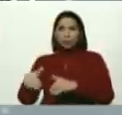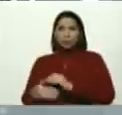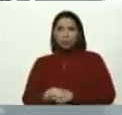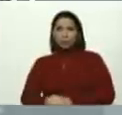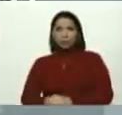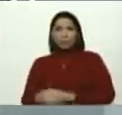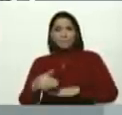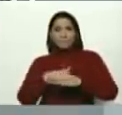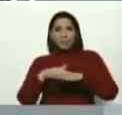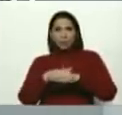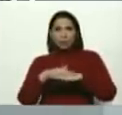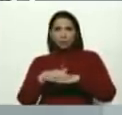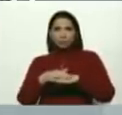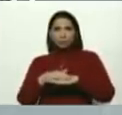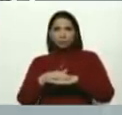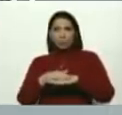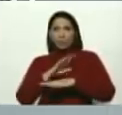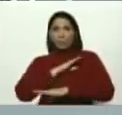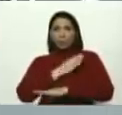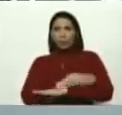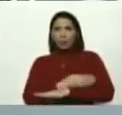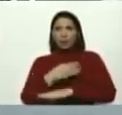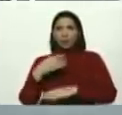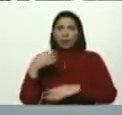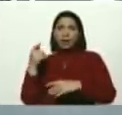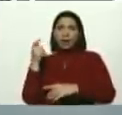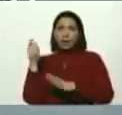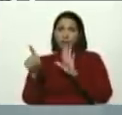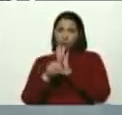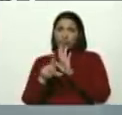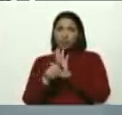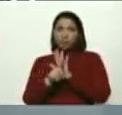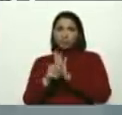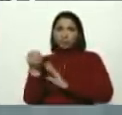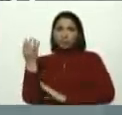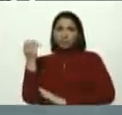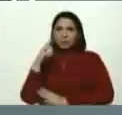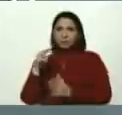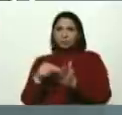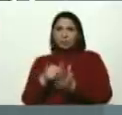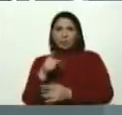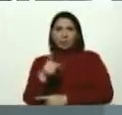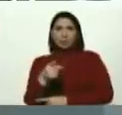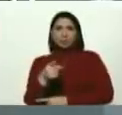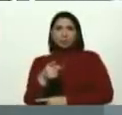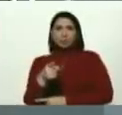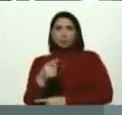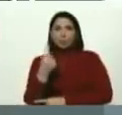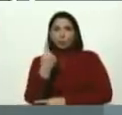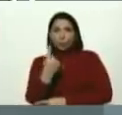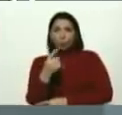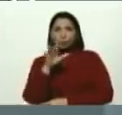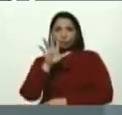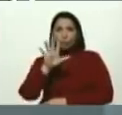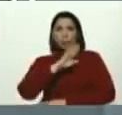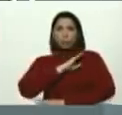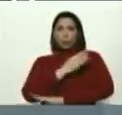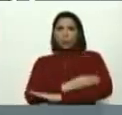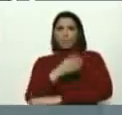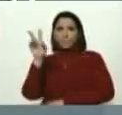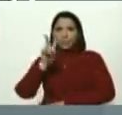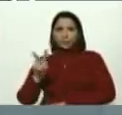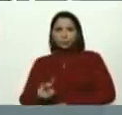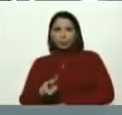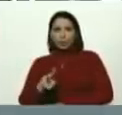el poder parlamentario, el poder legislativo, que es uno de los 5 poderes en Venezuela.